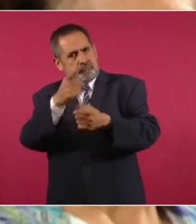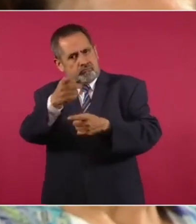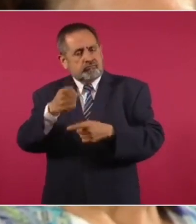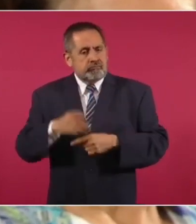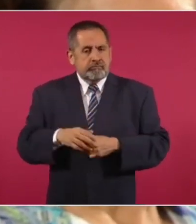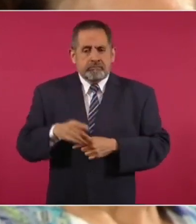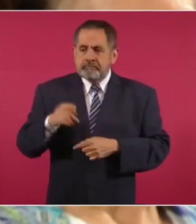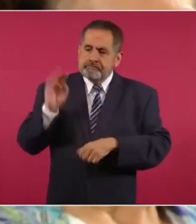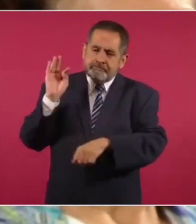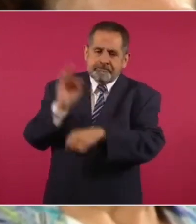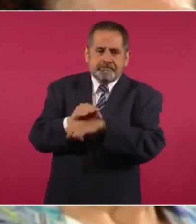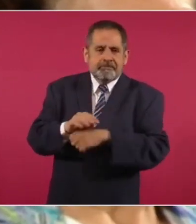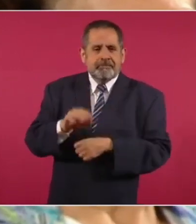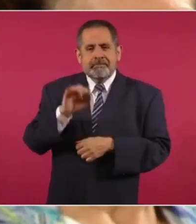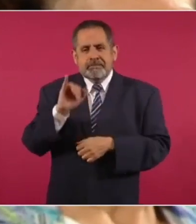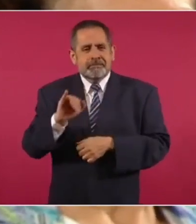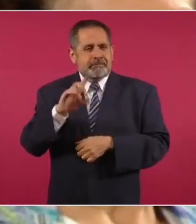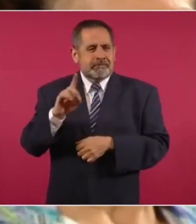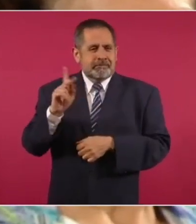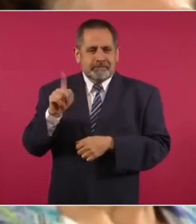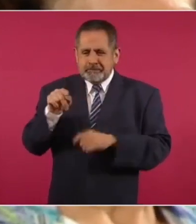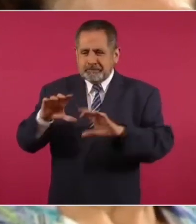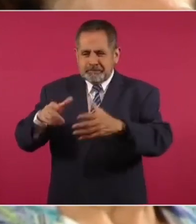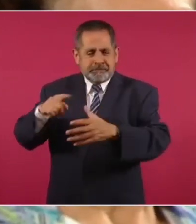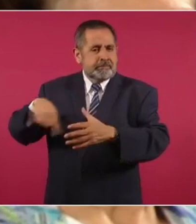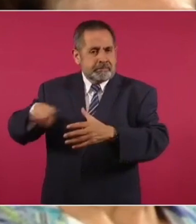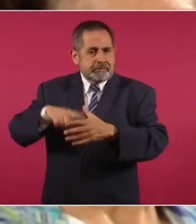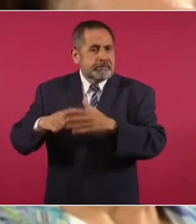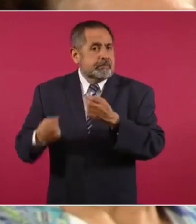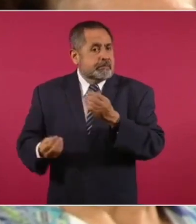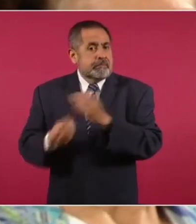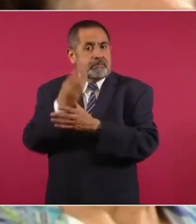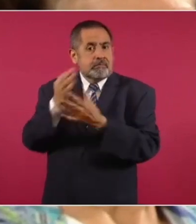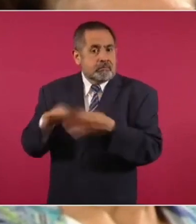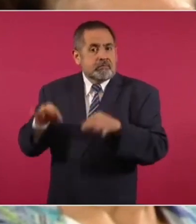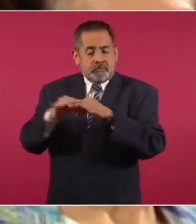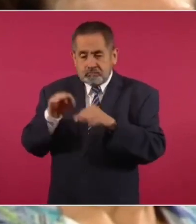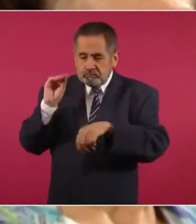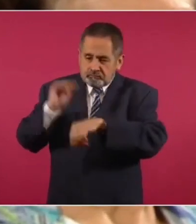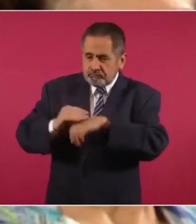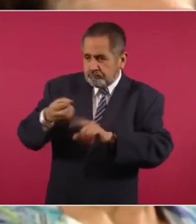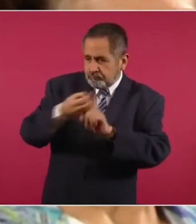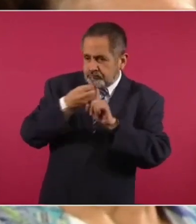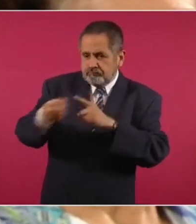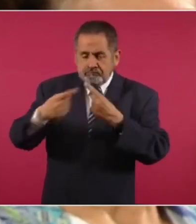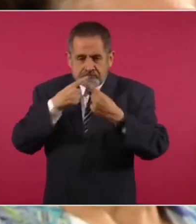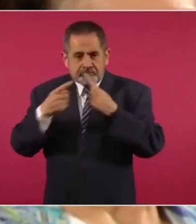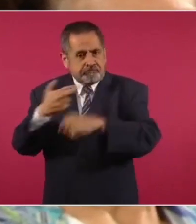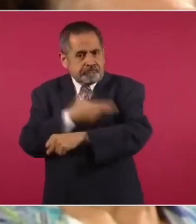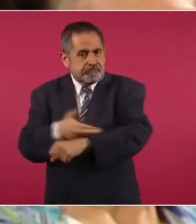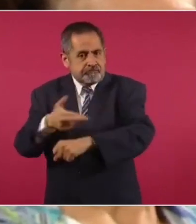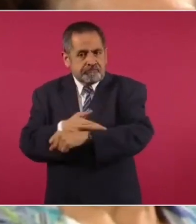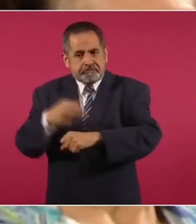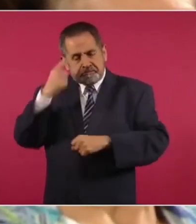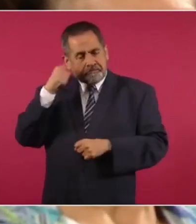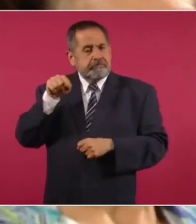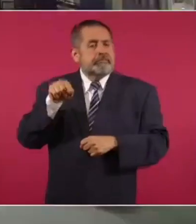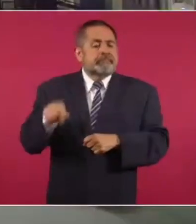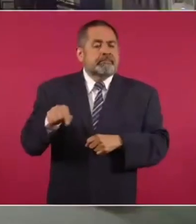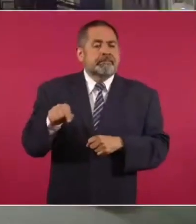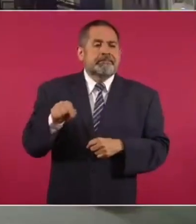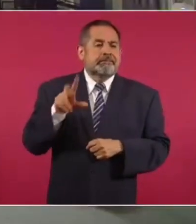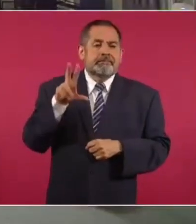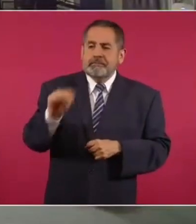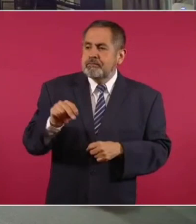sobre crear la Defensoría del Pueblo cobra la importancia enorme de la reorganización institucional para evitar esa